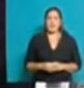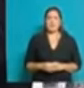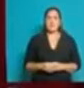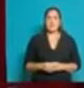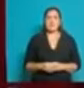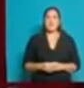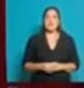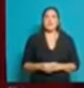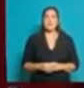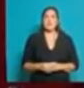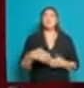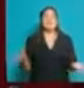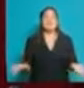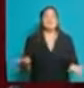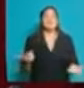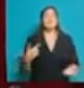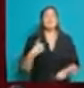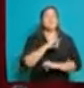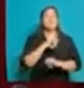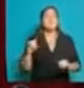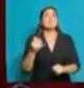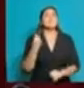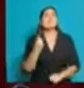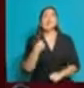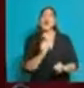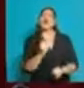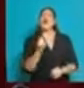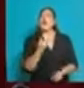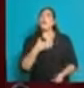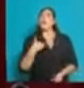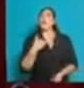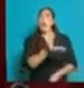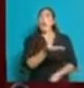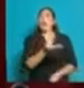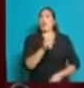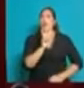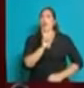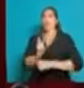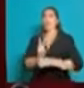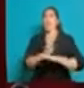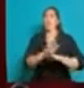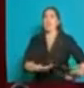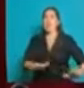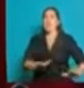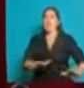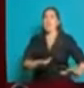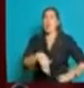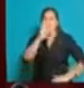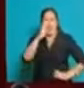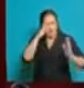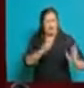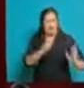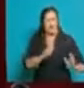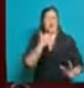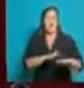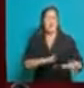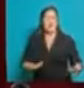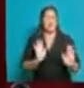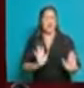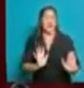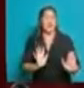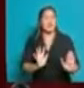Y digo, especialmente sus madres, porque todavía son ellas las que más se ocupan del cuidado de sus hijos.